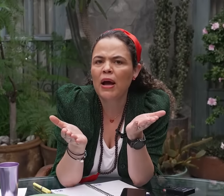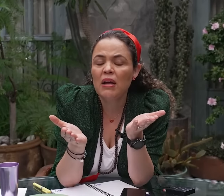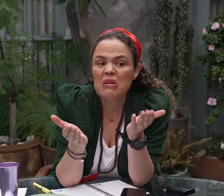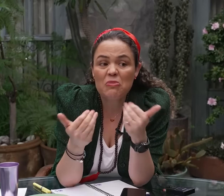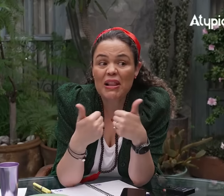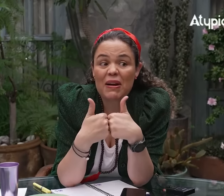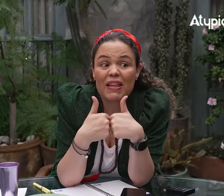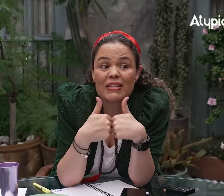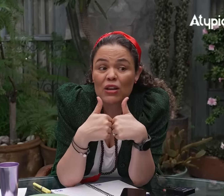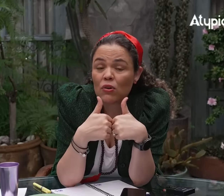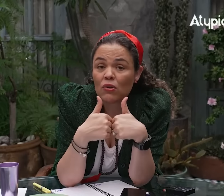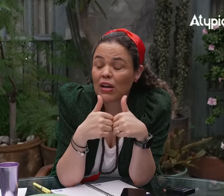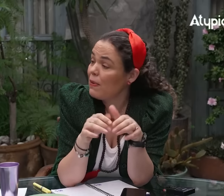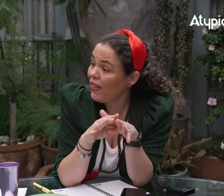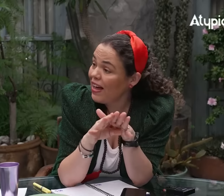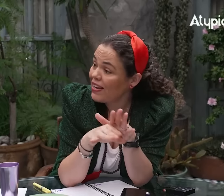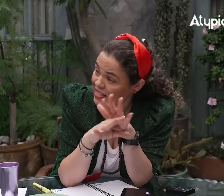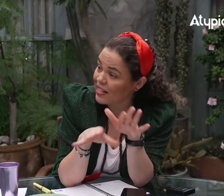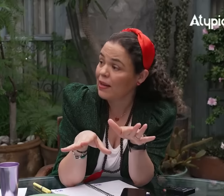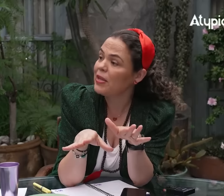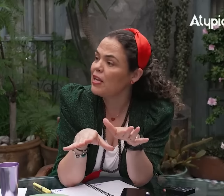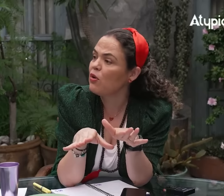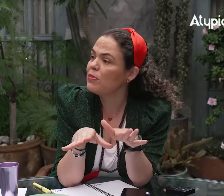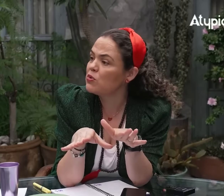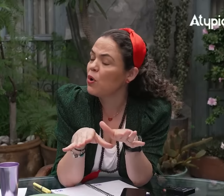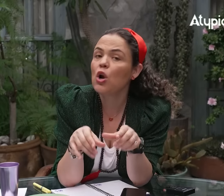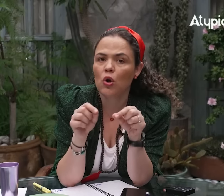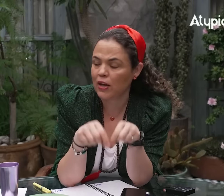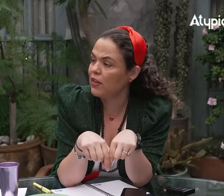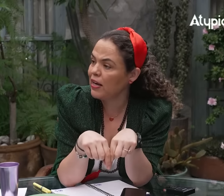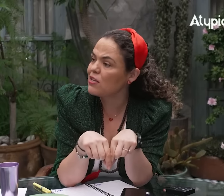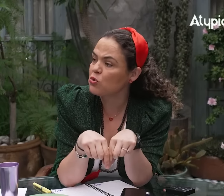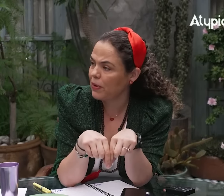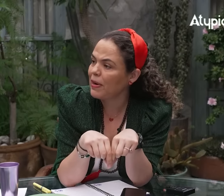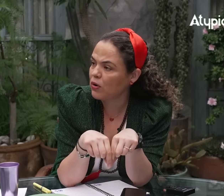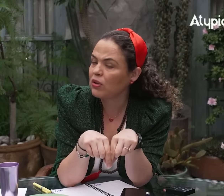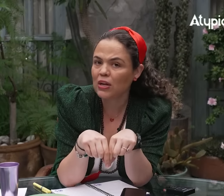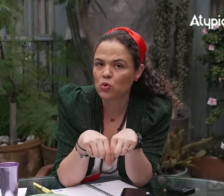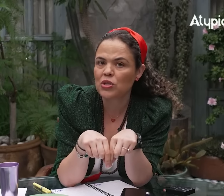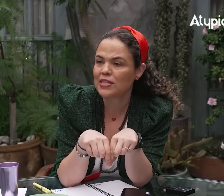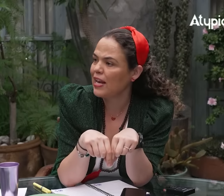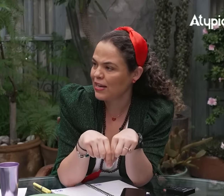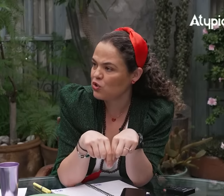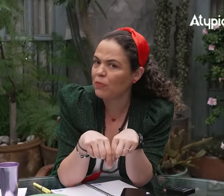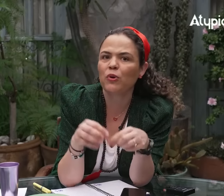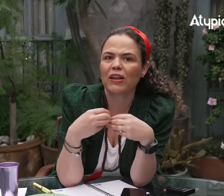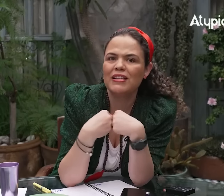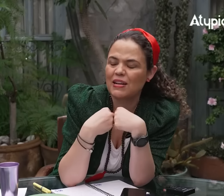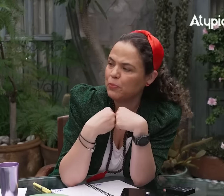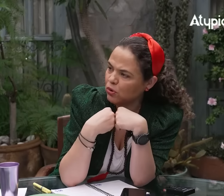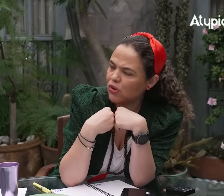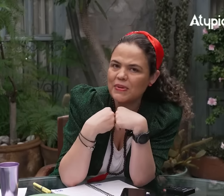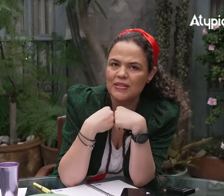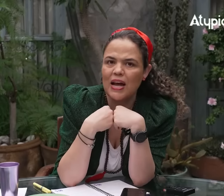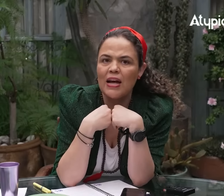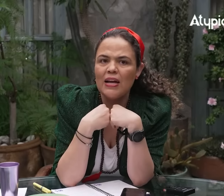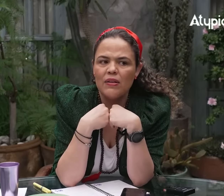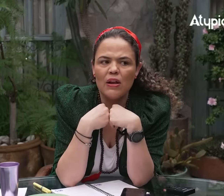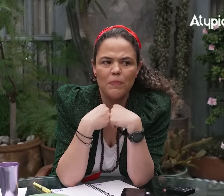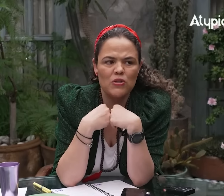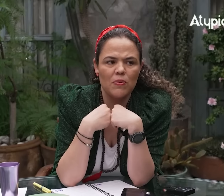reforma Pues la verdad es que yo creo que le va a dar Exactamente lo mismo lo que diga la suprema corte de justicia de la nación Porque desde el punto de